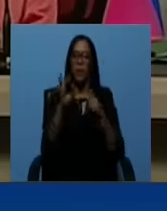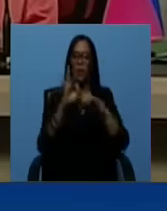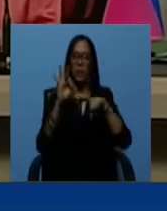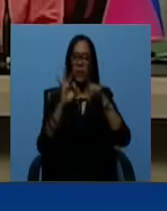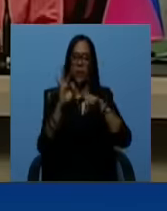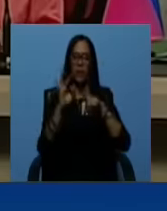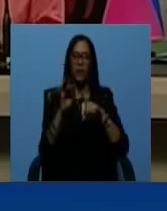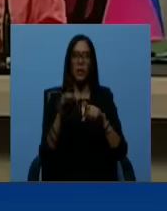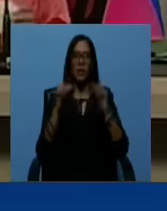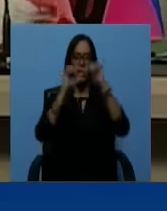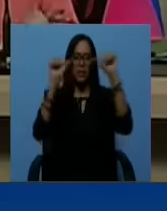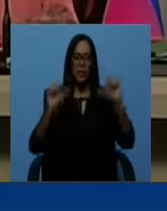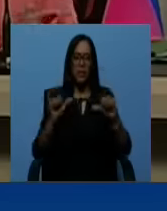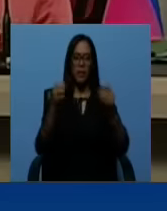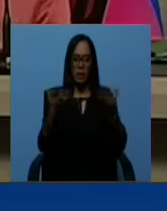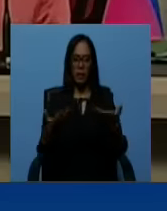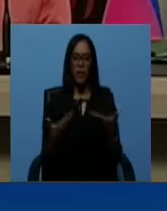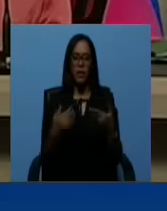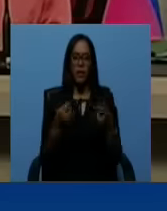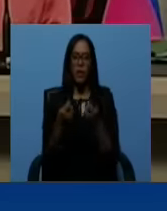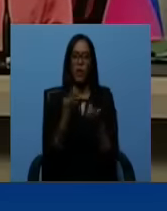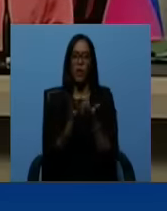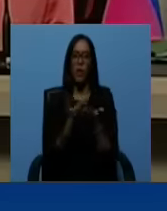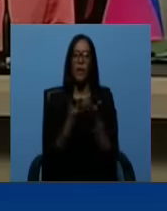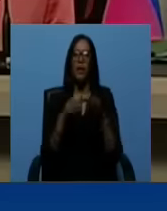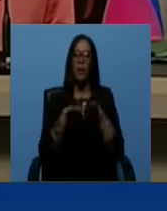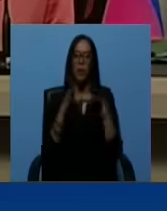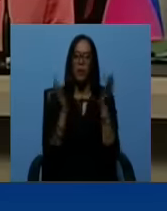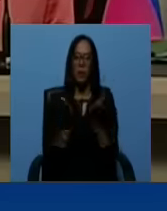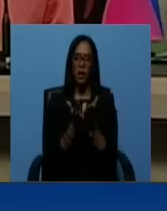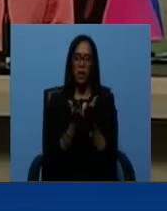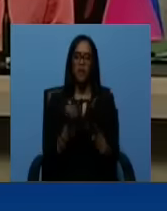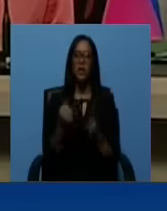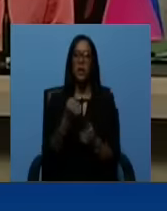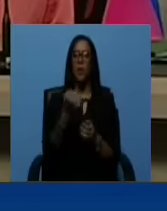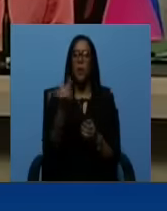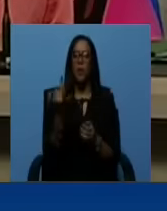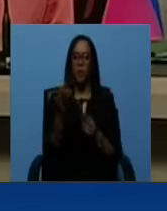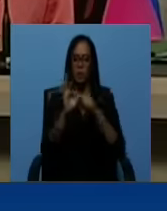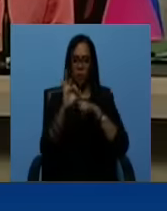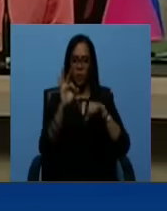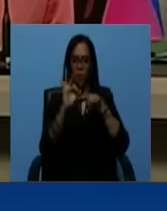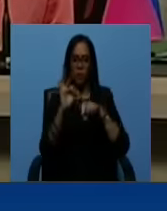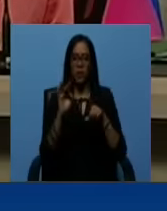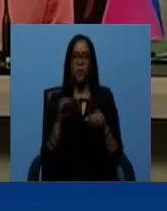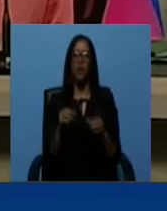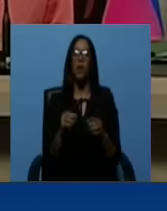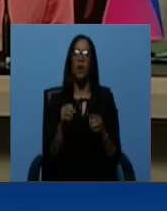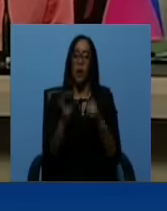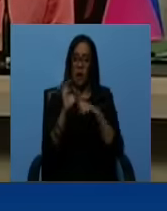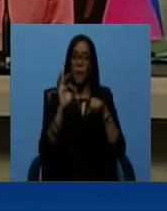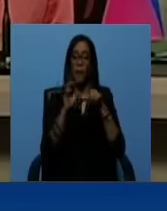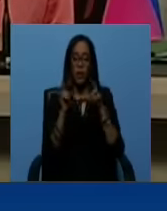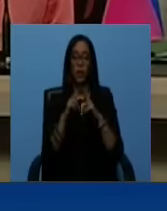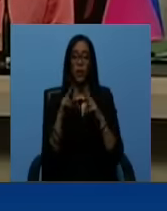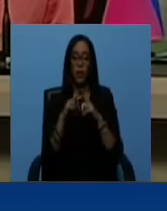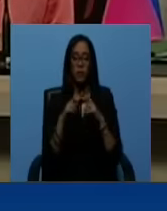El sistema que viene en la economía mundial será multimonetario, con las monedas